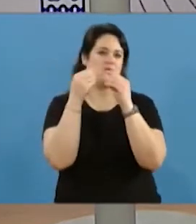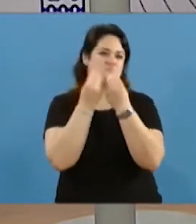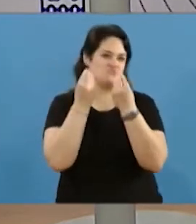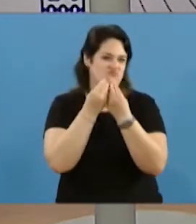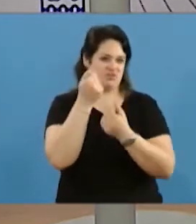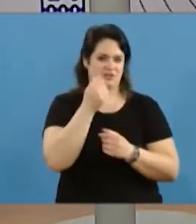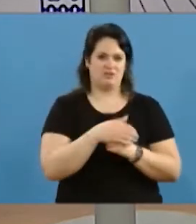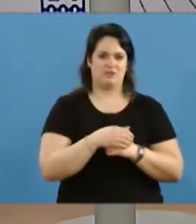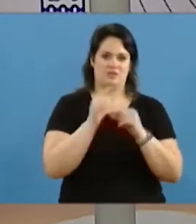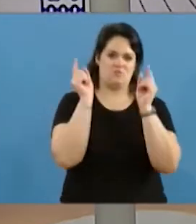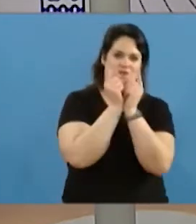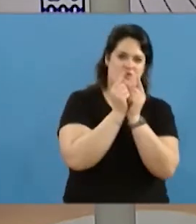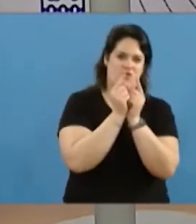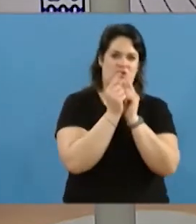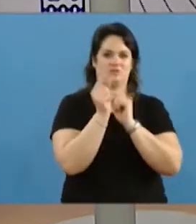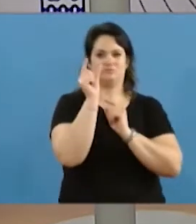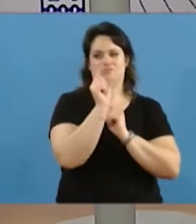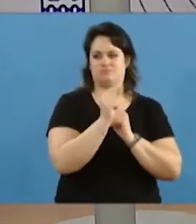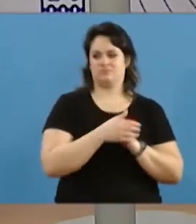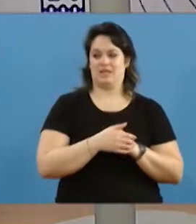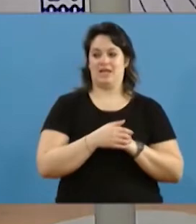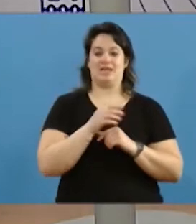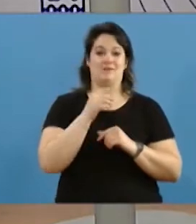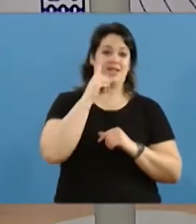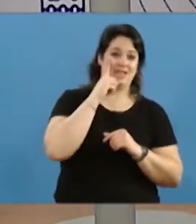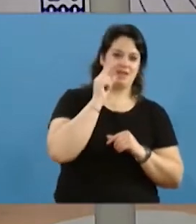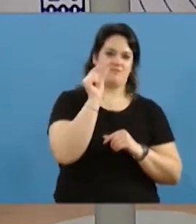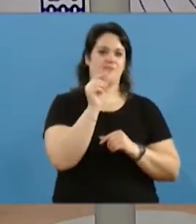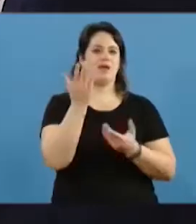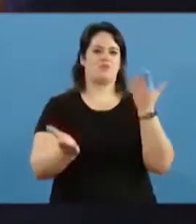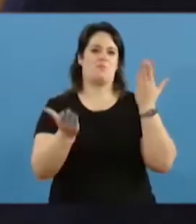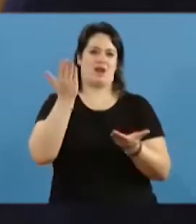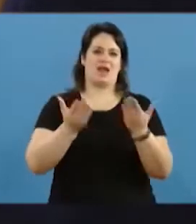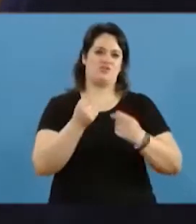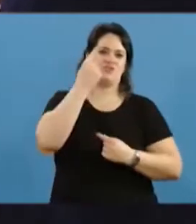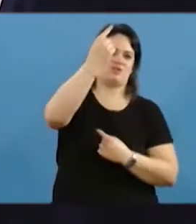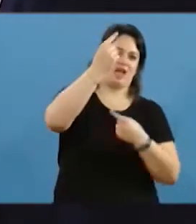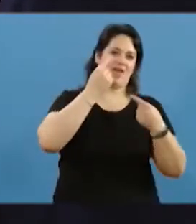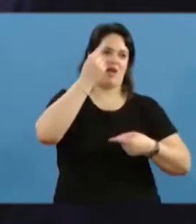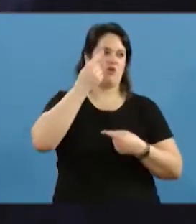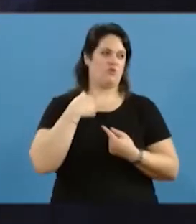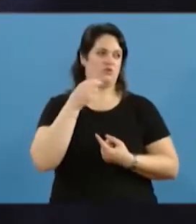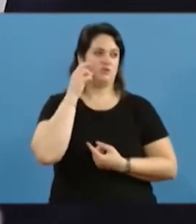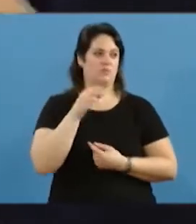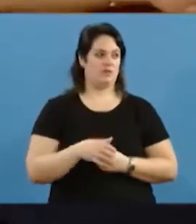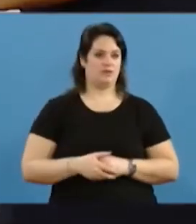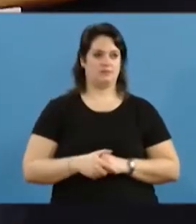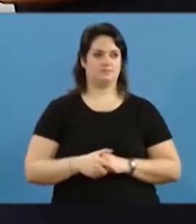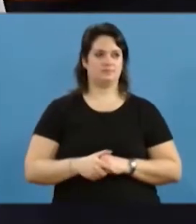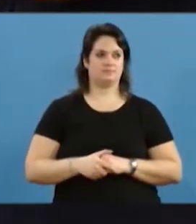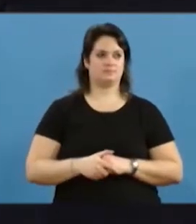El menor, la menor superficie representada, ¿sí? Fíjense cómo uh-huh. esto lo podemos ir visualizando.